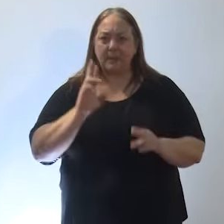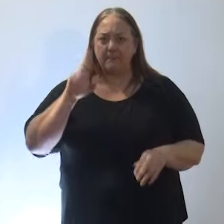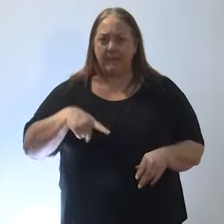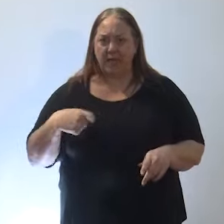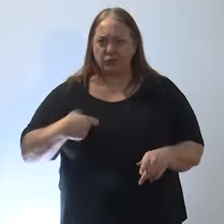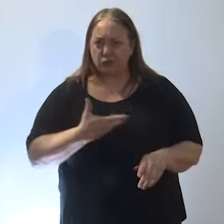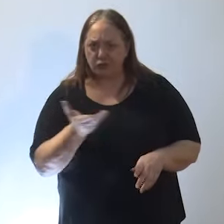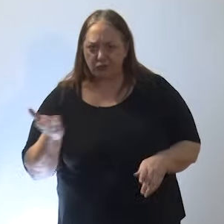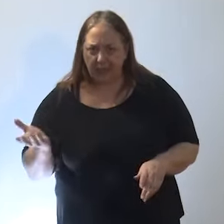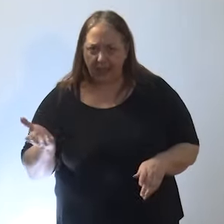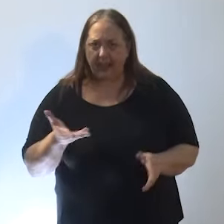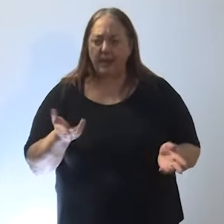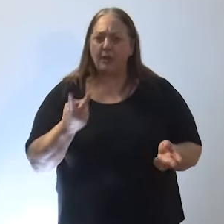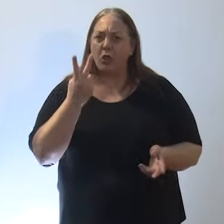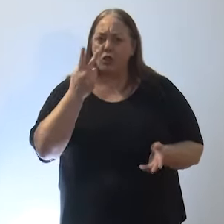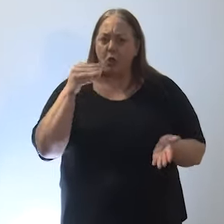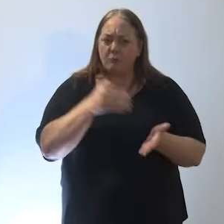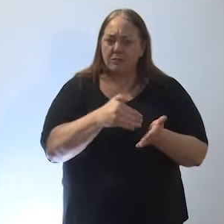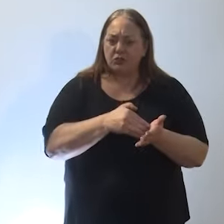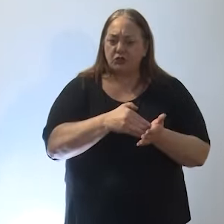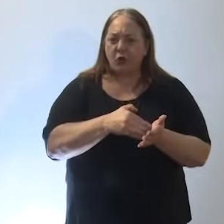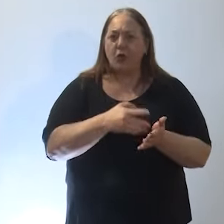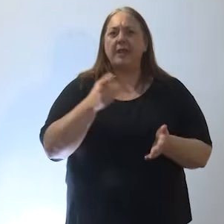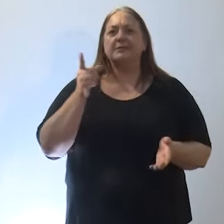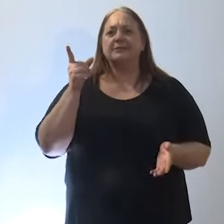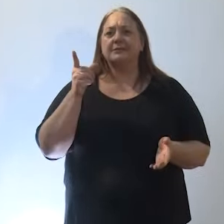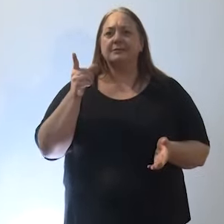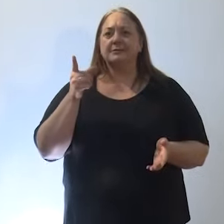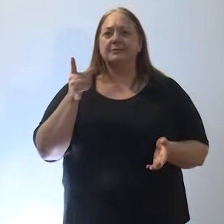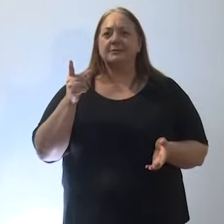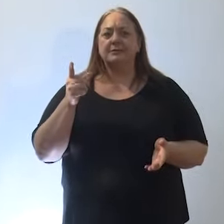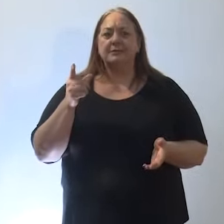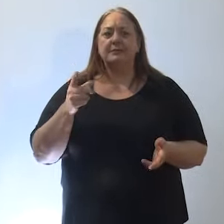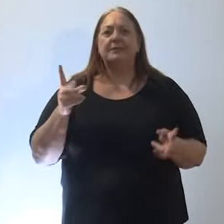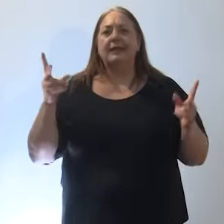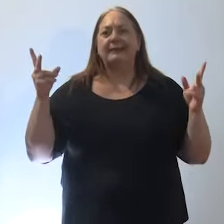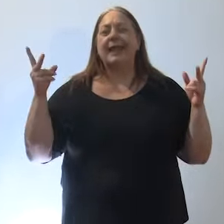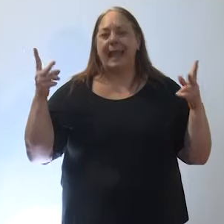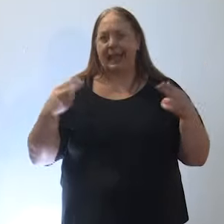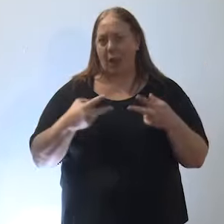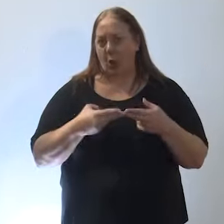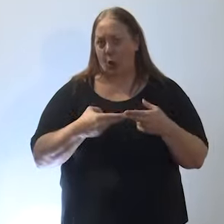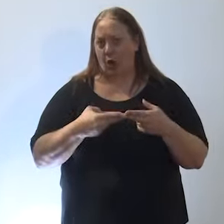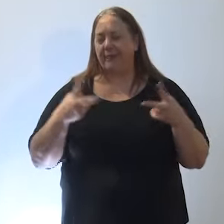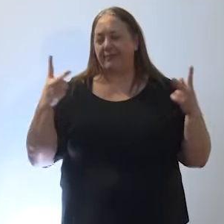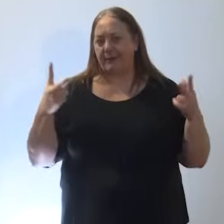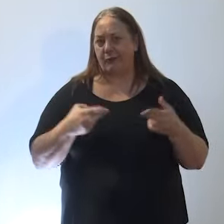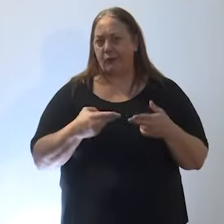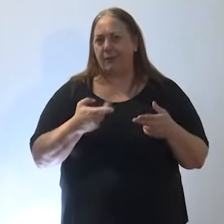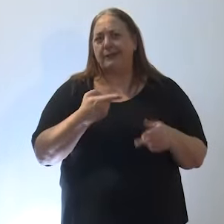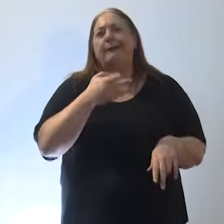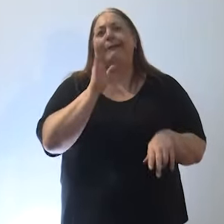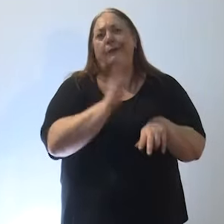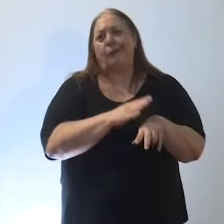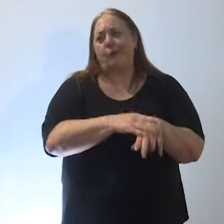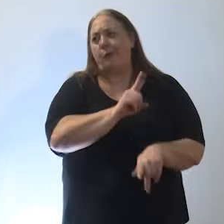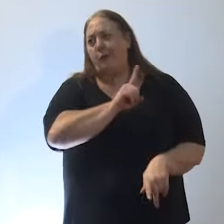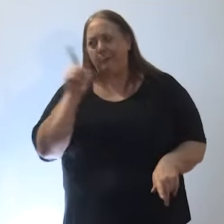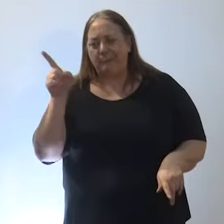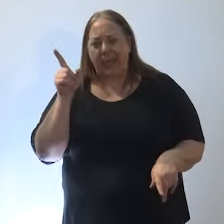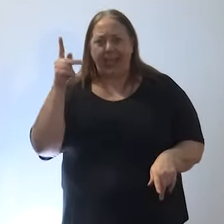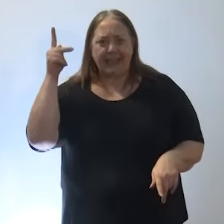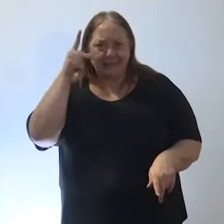fueron reducidas de 2 millones en la época de dualde a 600000 O sea que vos no le podés echar la culpa al alismo de es ch